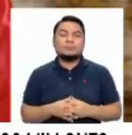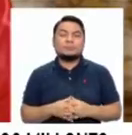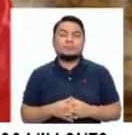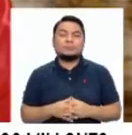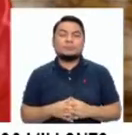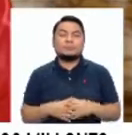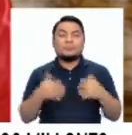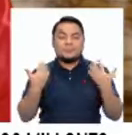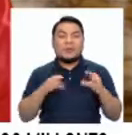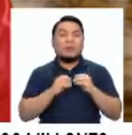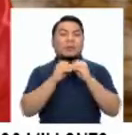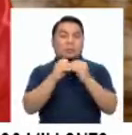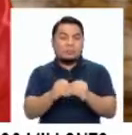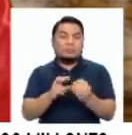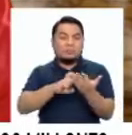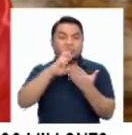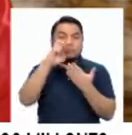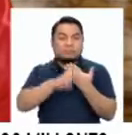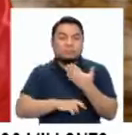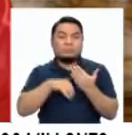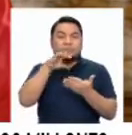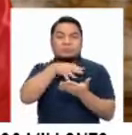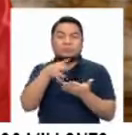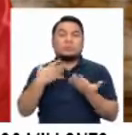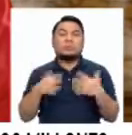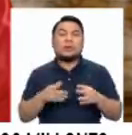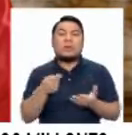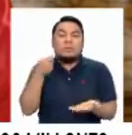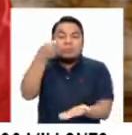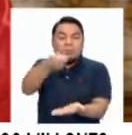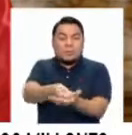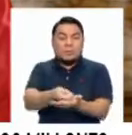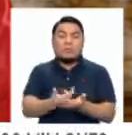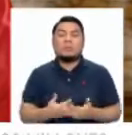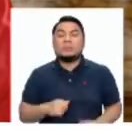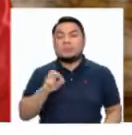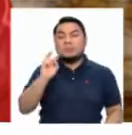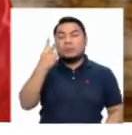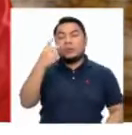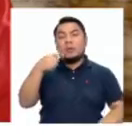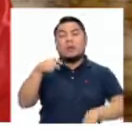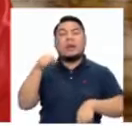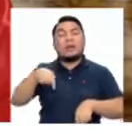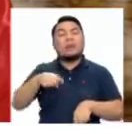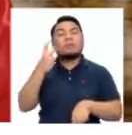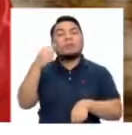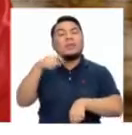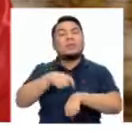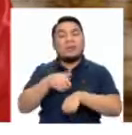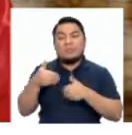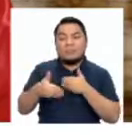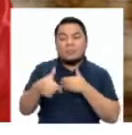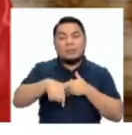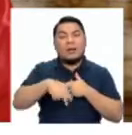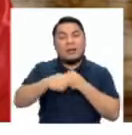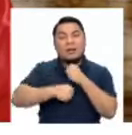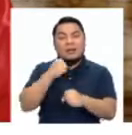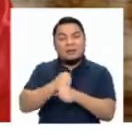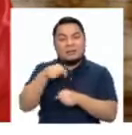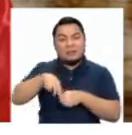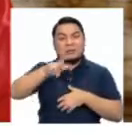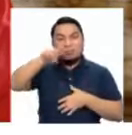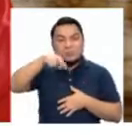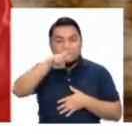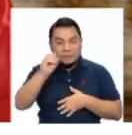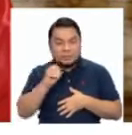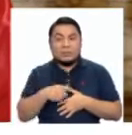Se ha programado un nivel de inversiones para el segundo semestre del año 2020 de inversión